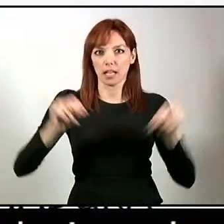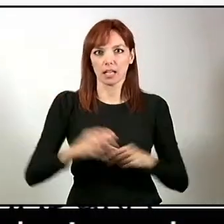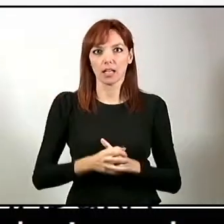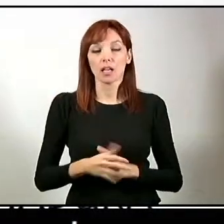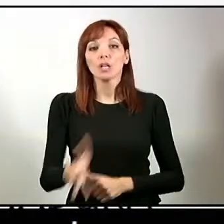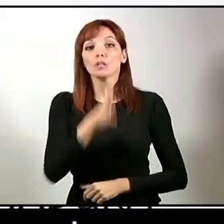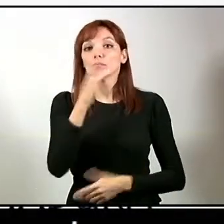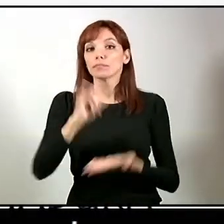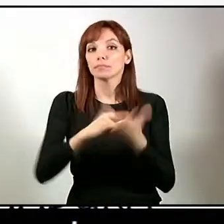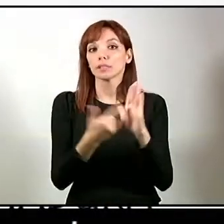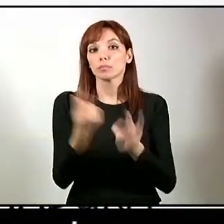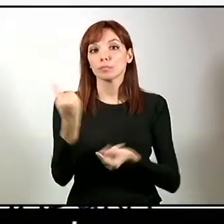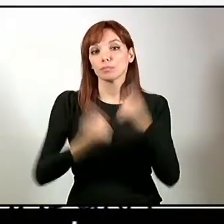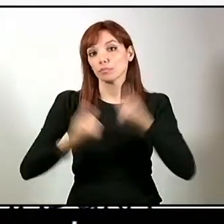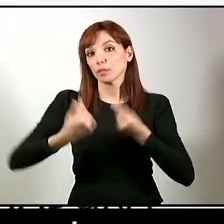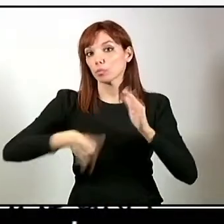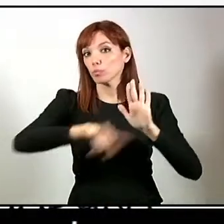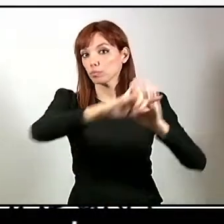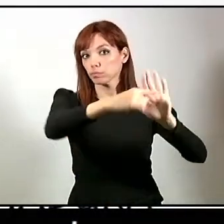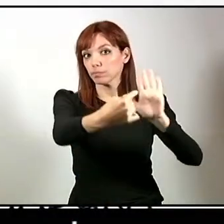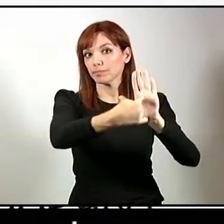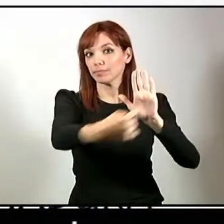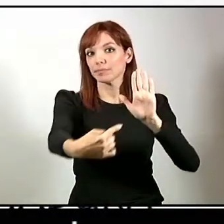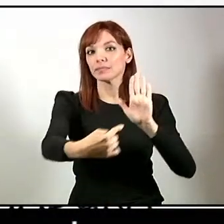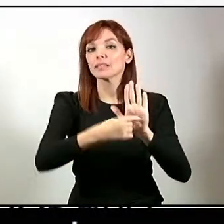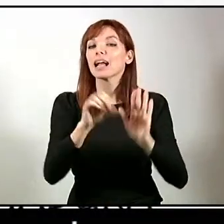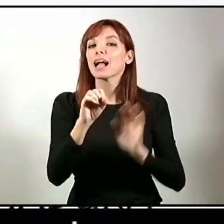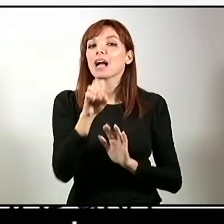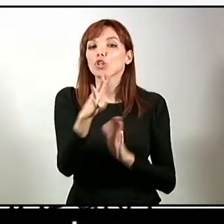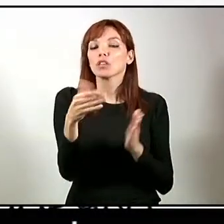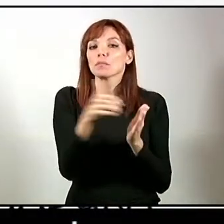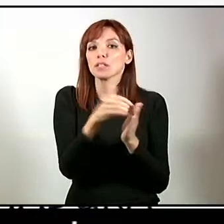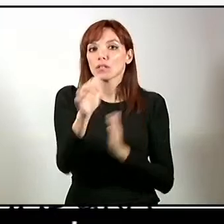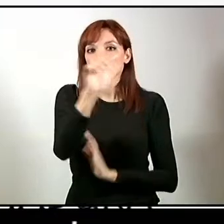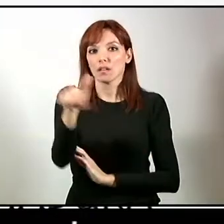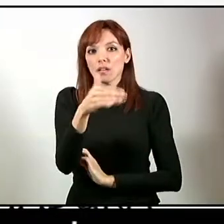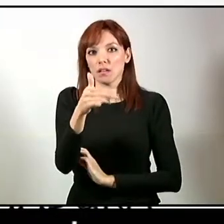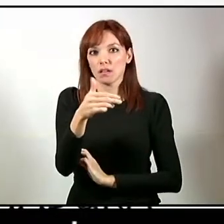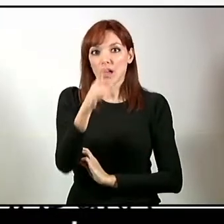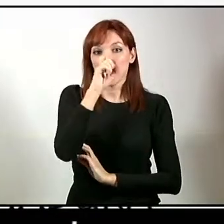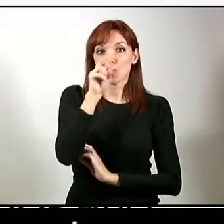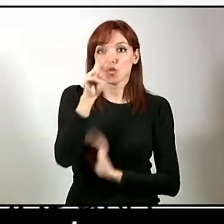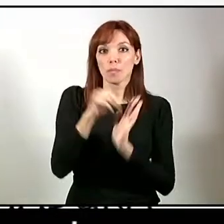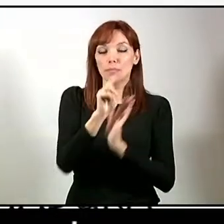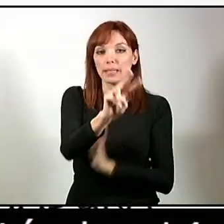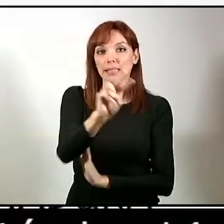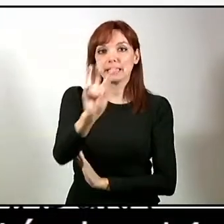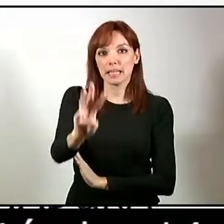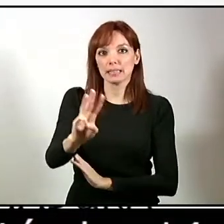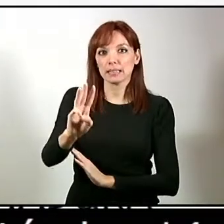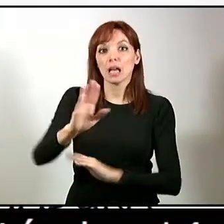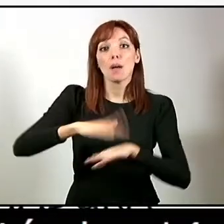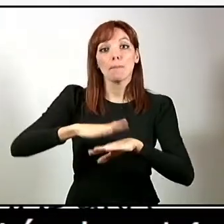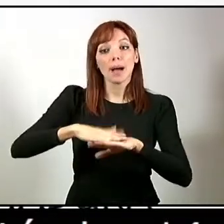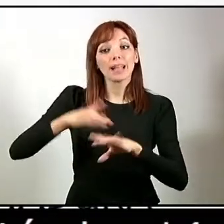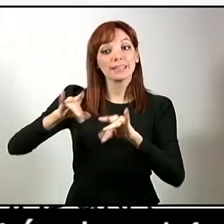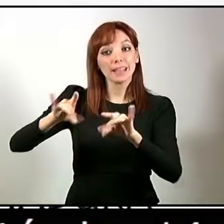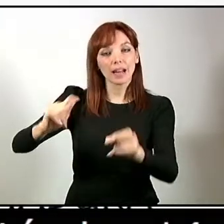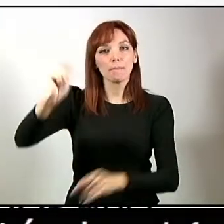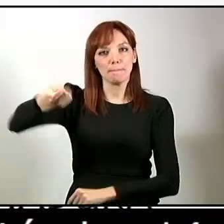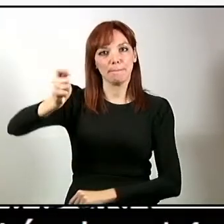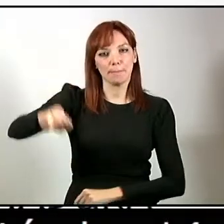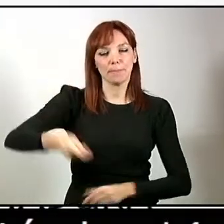el presupuesto de la Consejería están esos 14 millones de euros en el año 2023 para el pago de esas